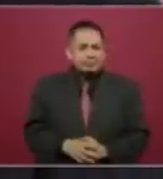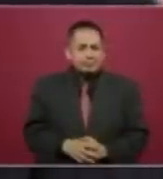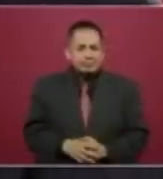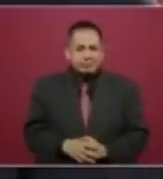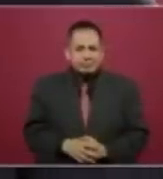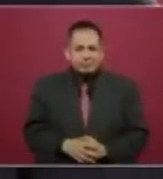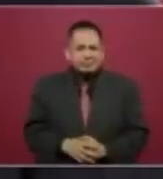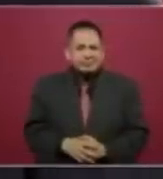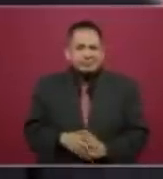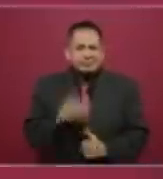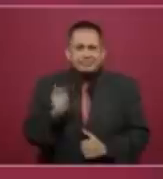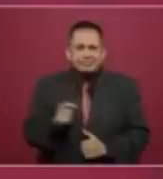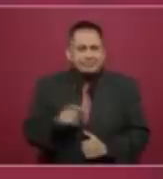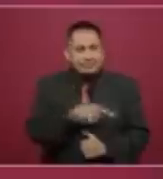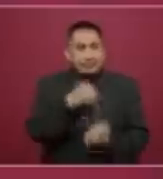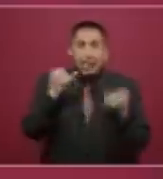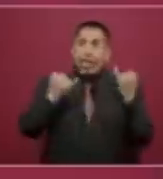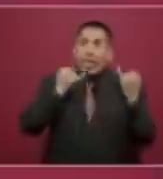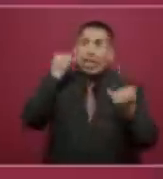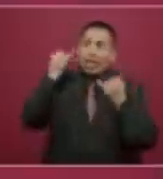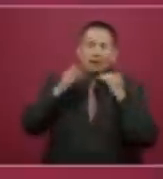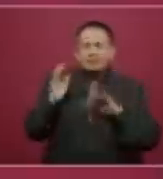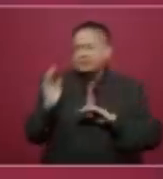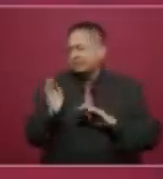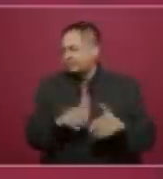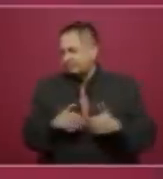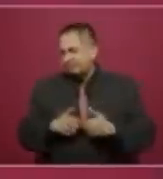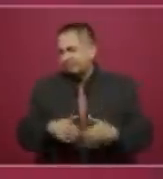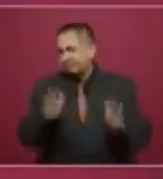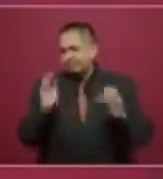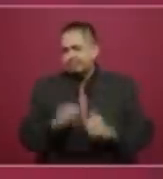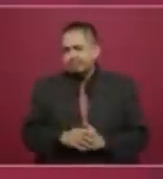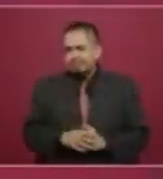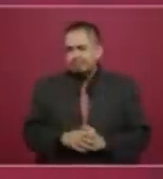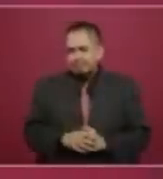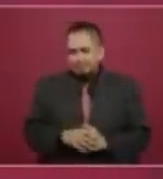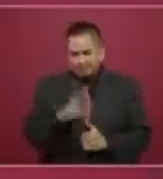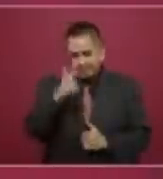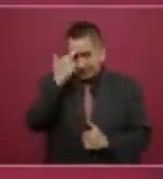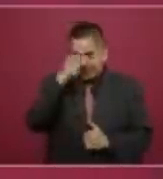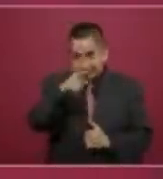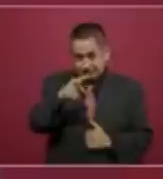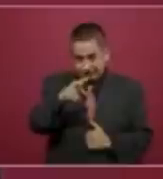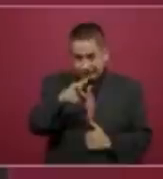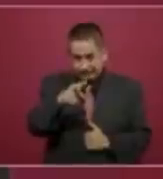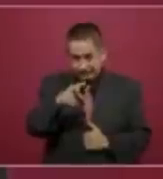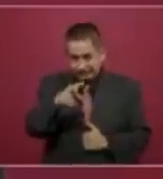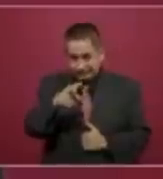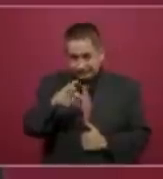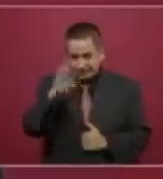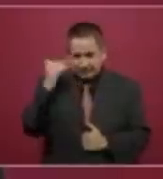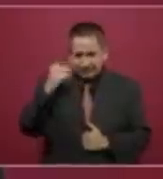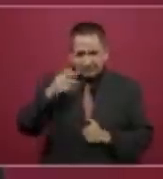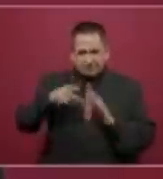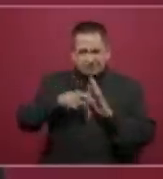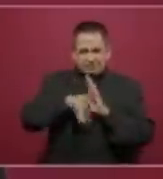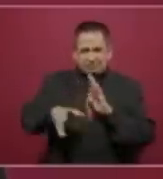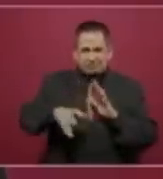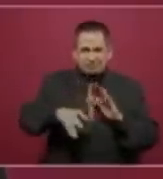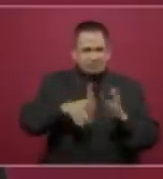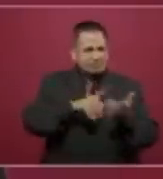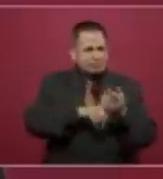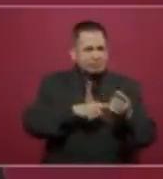Hay que echar a volar la imaginación. ¿No se acuerdan, pues, de que el dueño de un periódico fue a